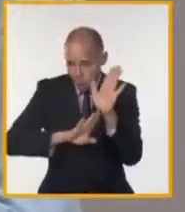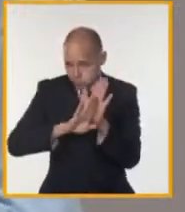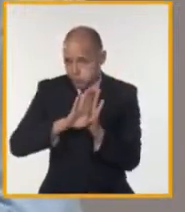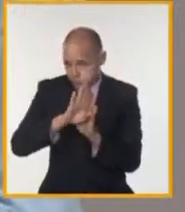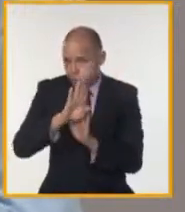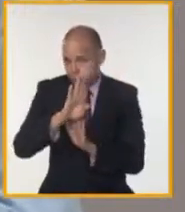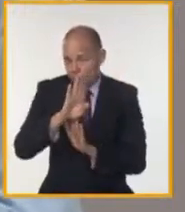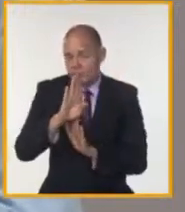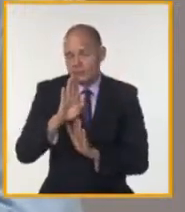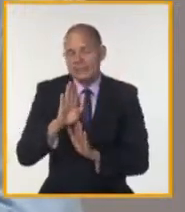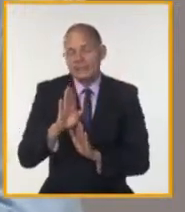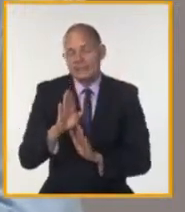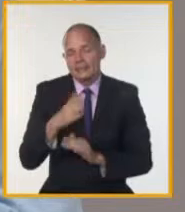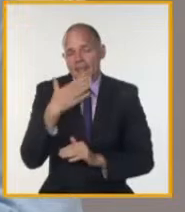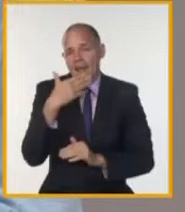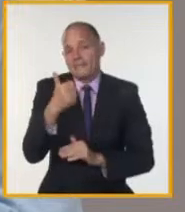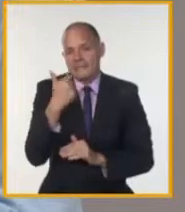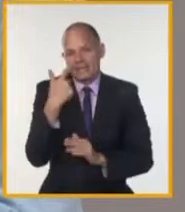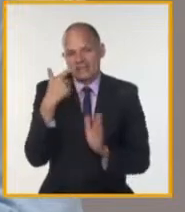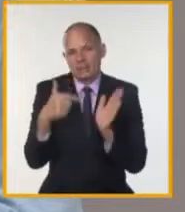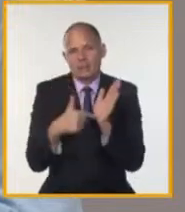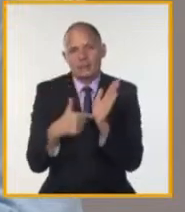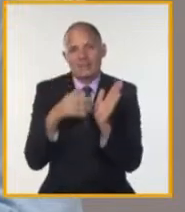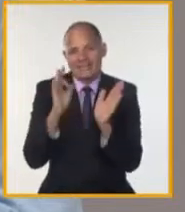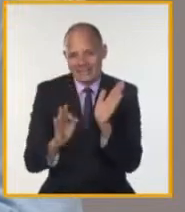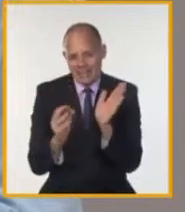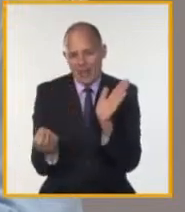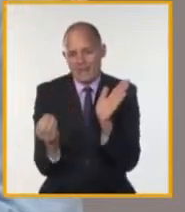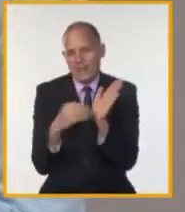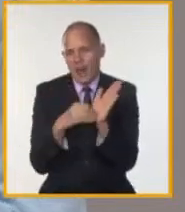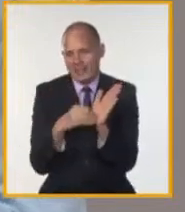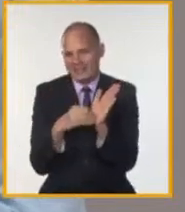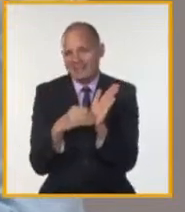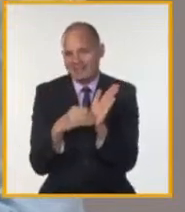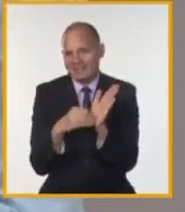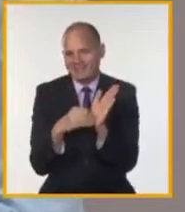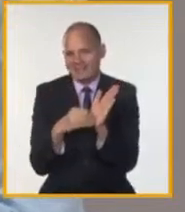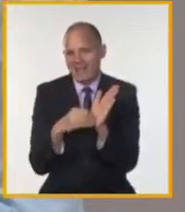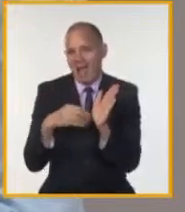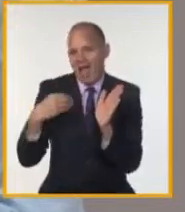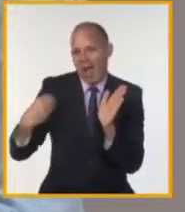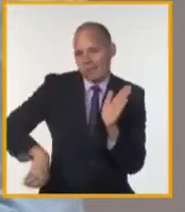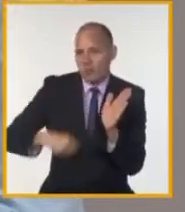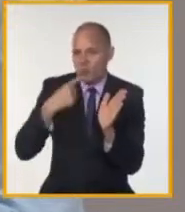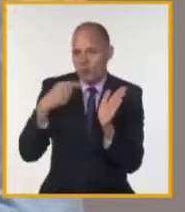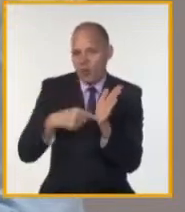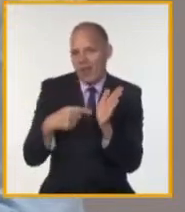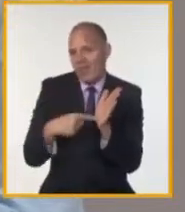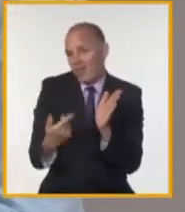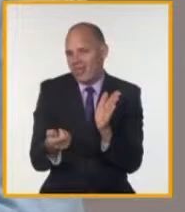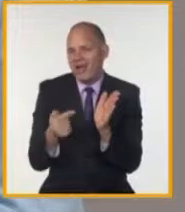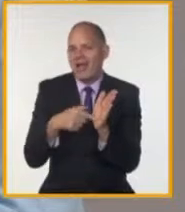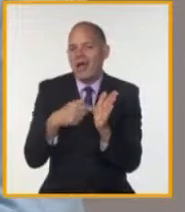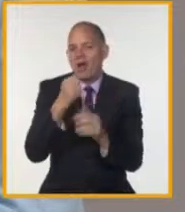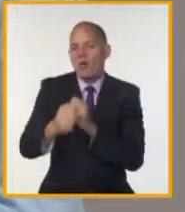como usted decía, qué mejor ejemplo de eso, que es la propia plataforma online de reservación, la PK Viajando,